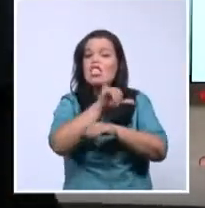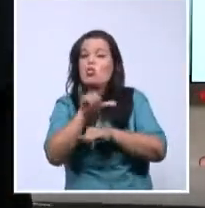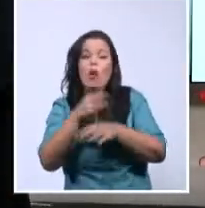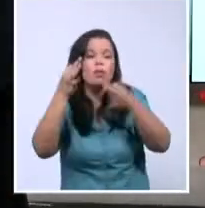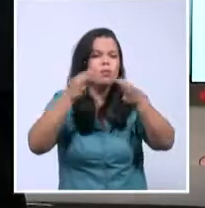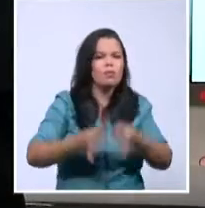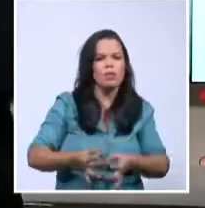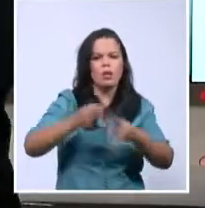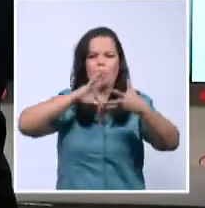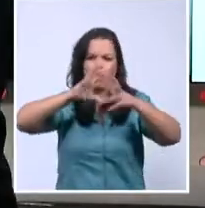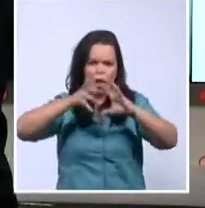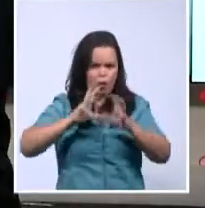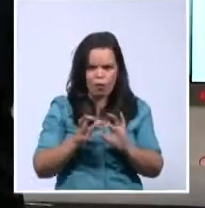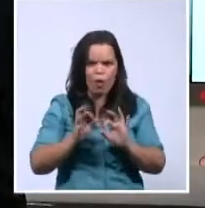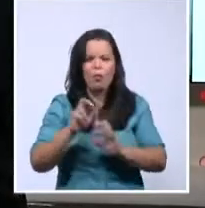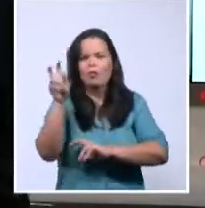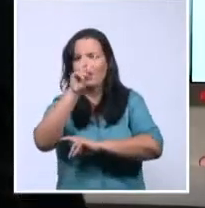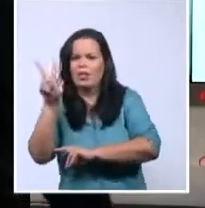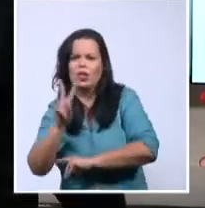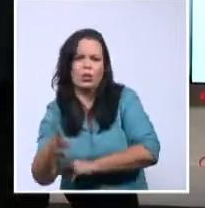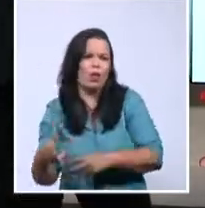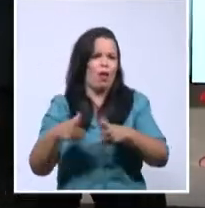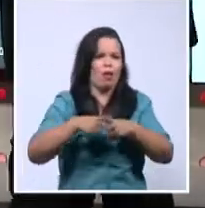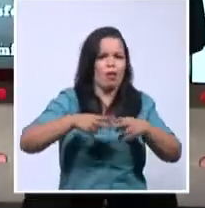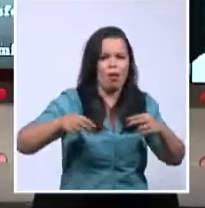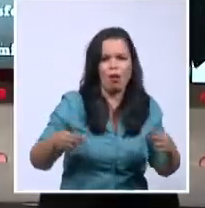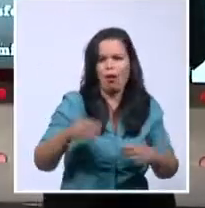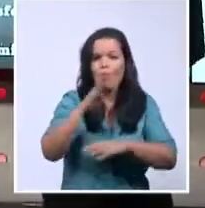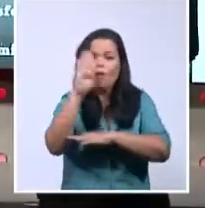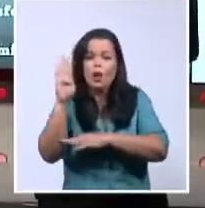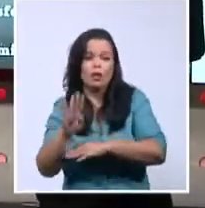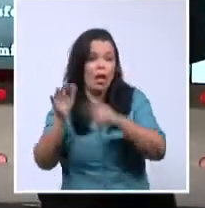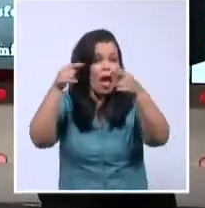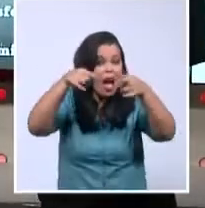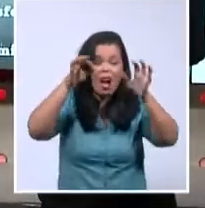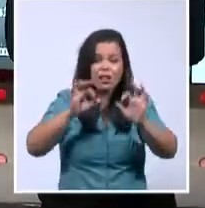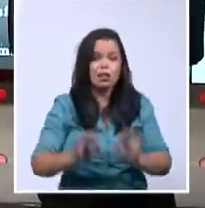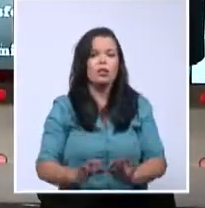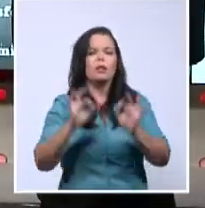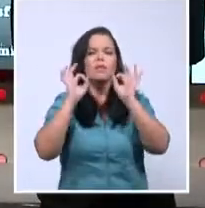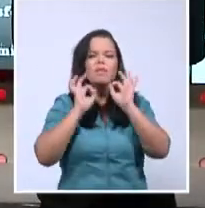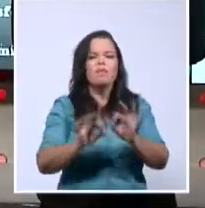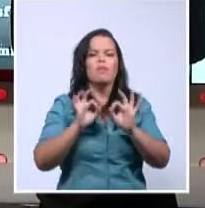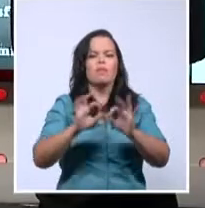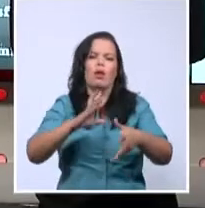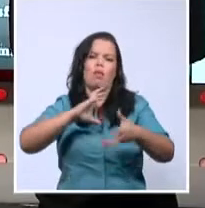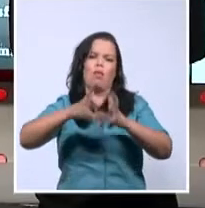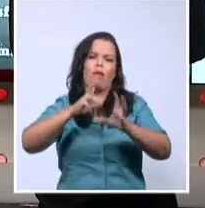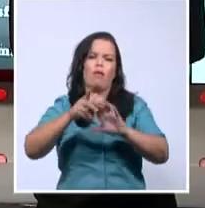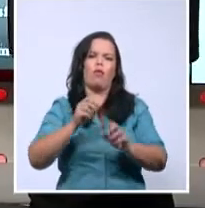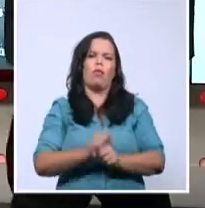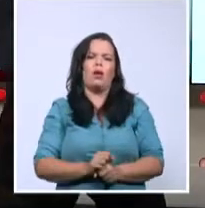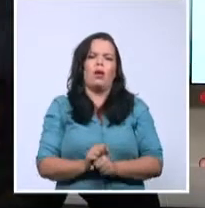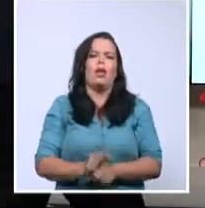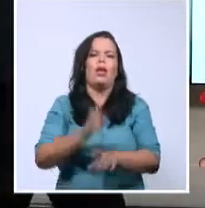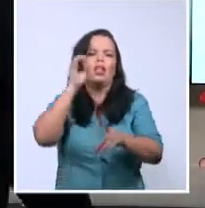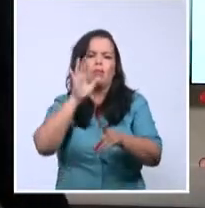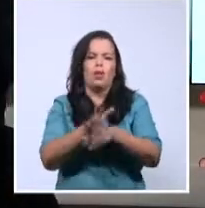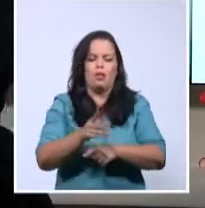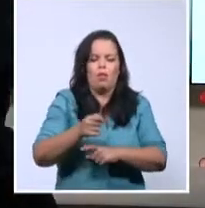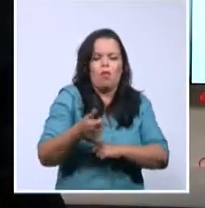como parte del permanente laboratorio experimental del imperialismo que emplea la misma fórmula para generar los pretextos que le permitan